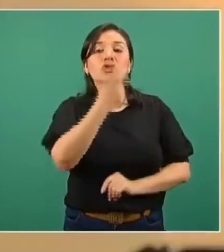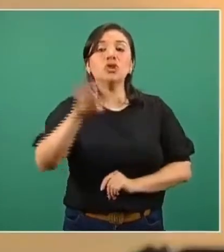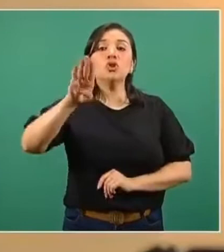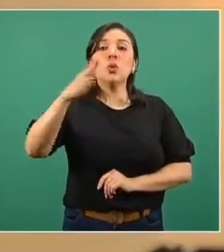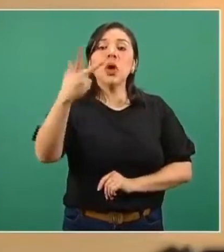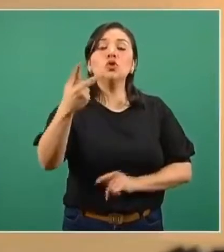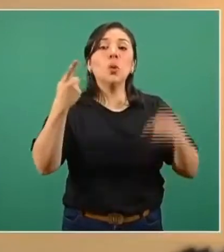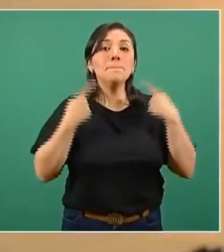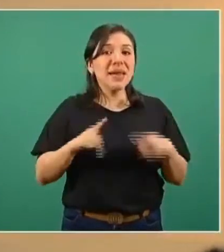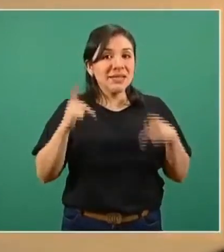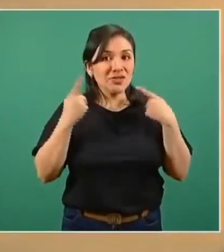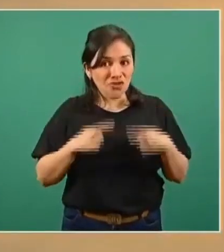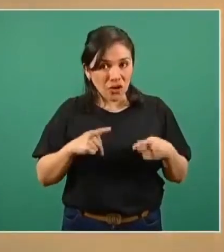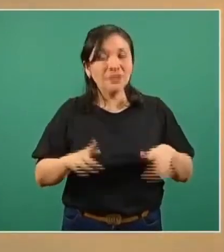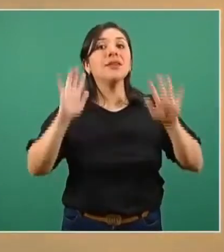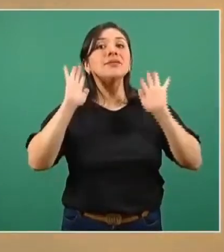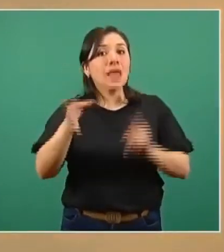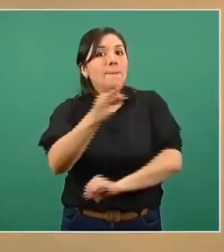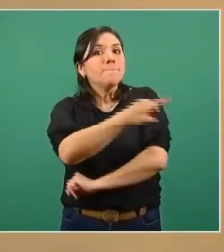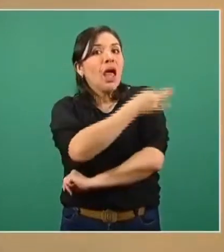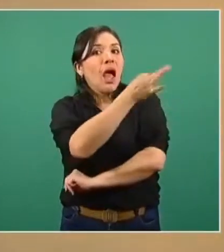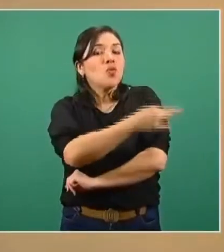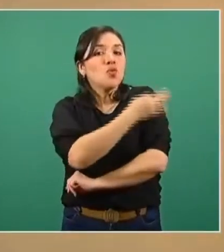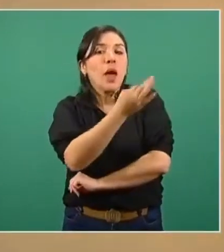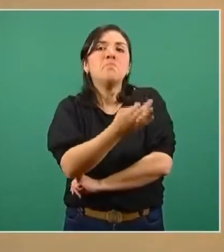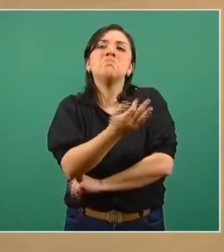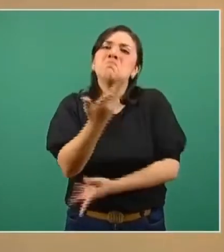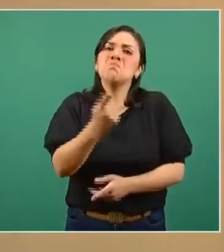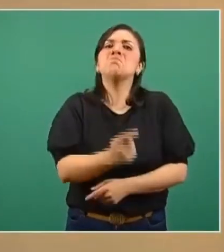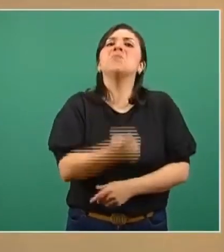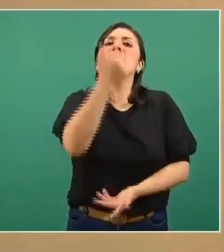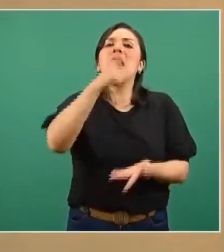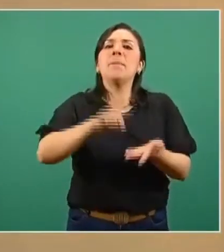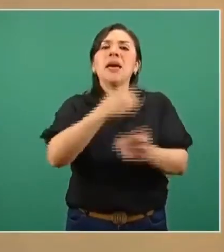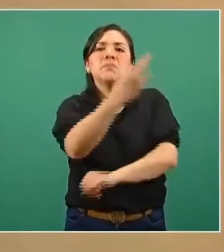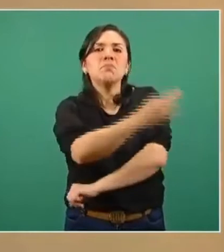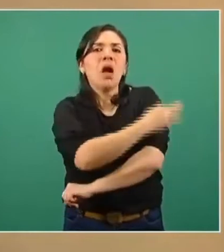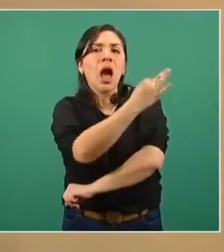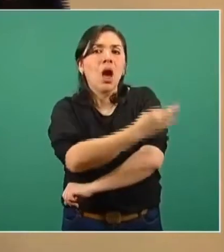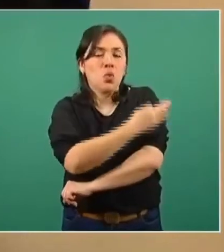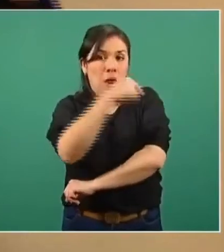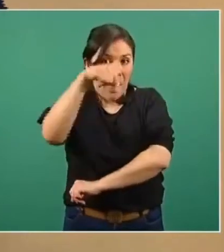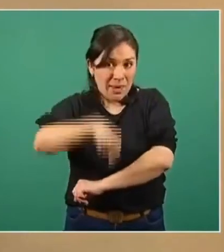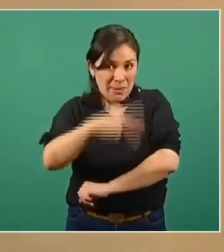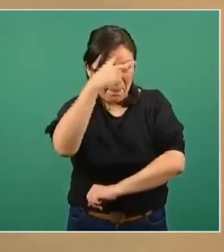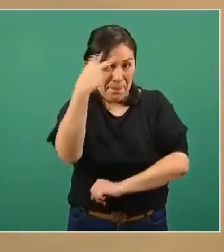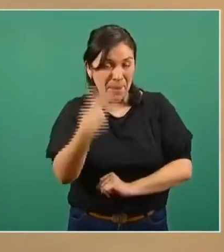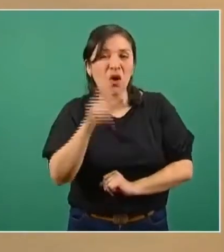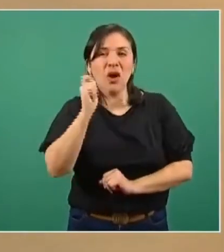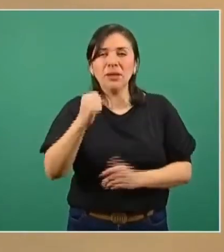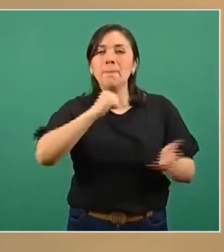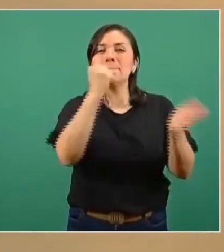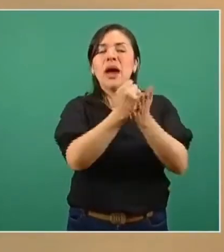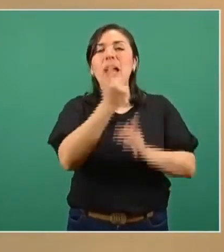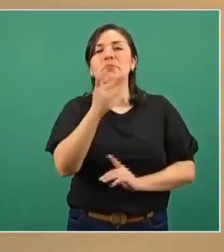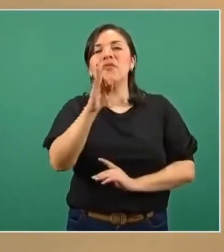631,298 personas han recibido al menos su primer dosis de la vacuna disponible en nuestro país, que es la de